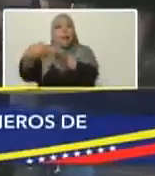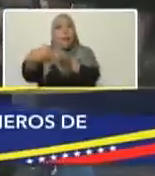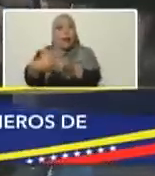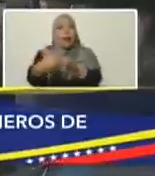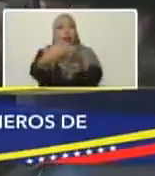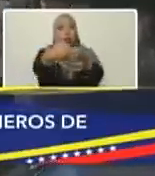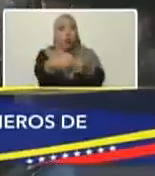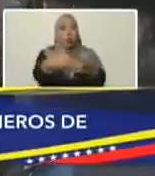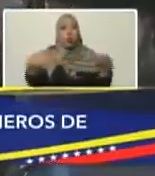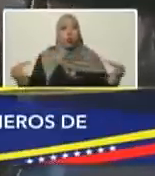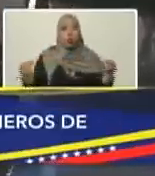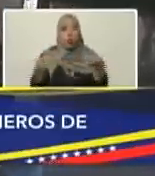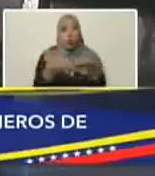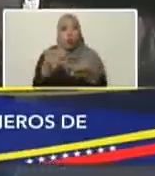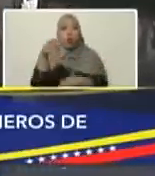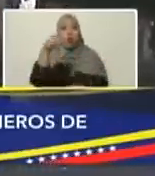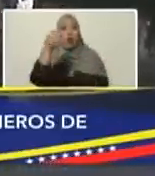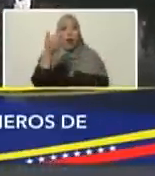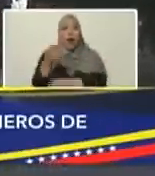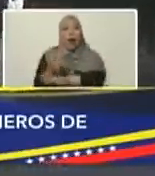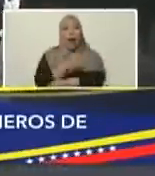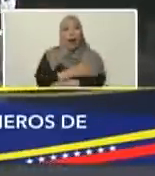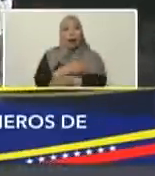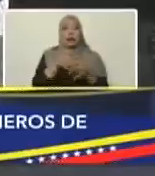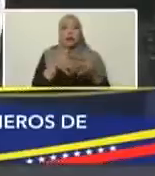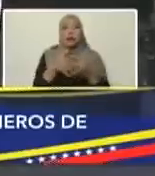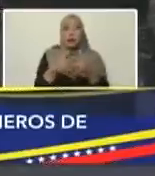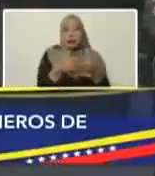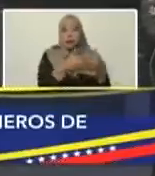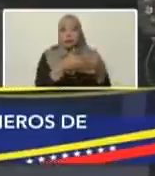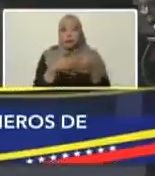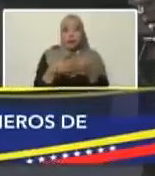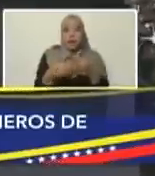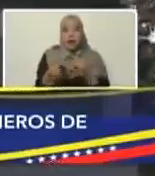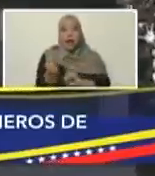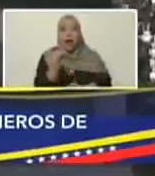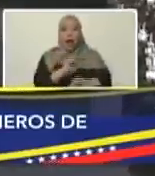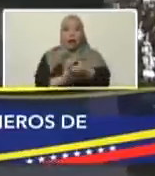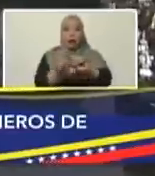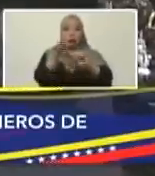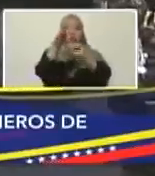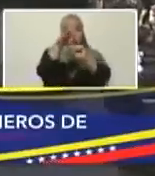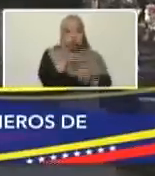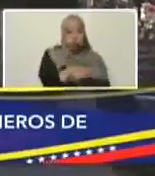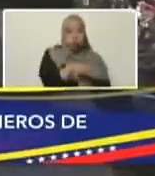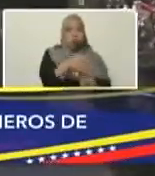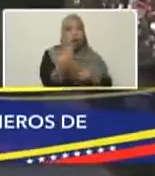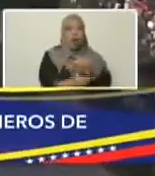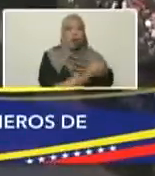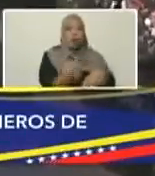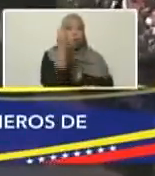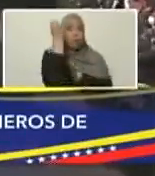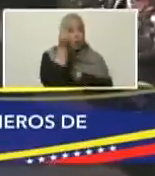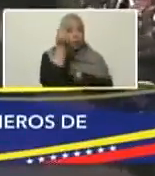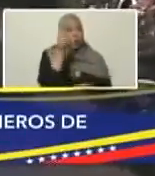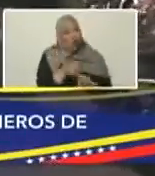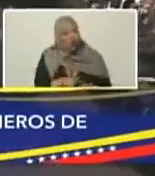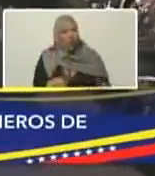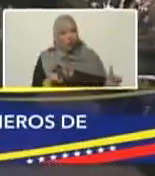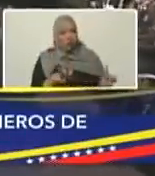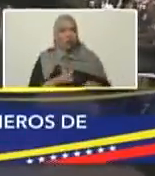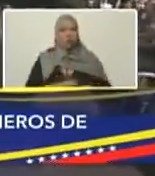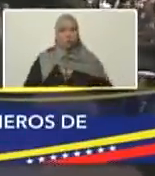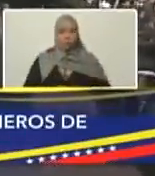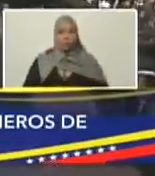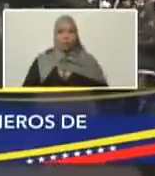Una Fuerza Armada Nacional Bolivariana antiimperialista y anticolonialista con sólidos principios revolucionarios. Una Fuerza Armada